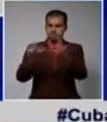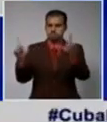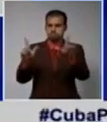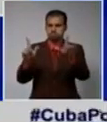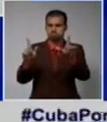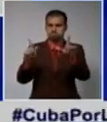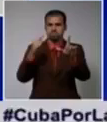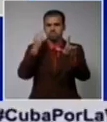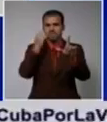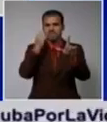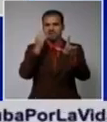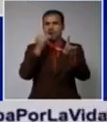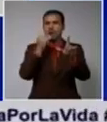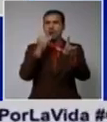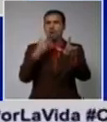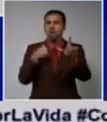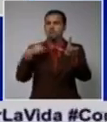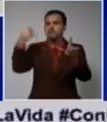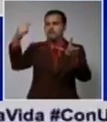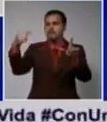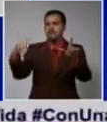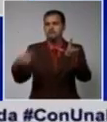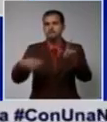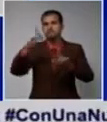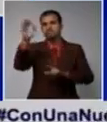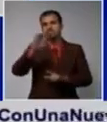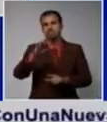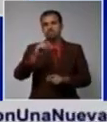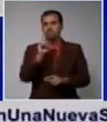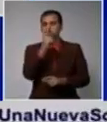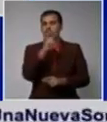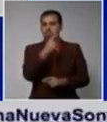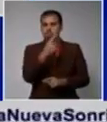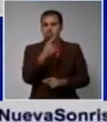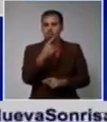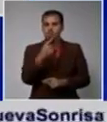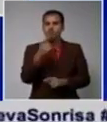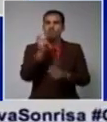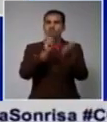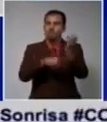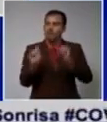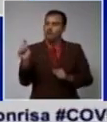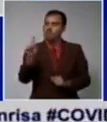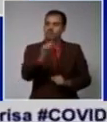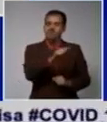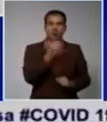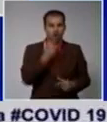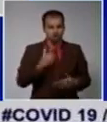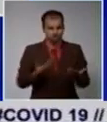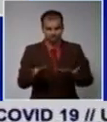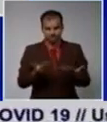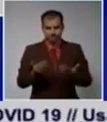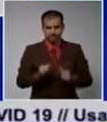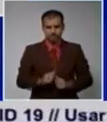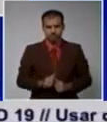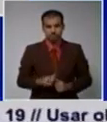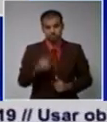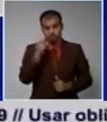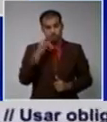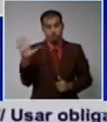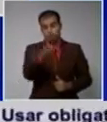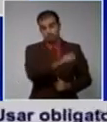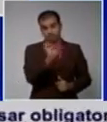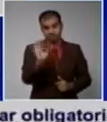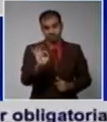representación de los porcientos de muestras por cada territorio, hoy representado con todos, incluyendo el municipio